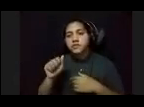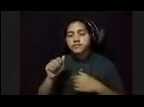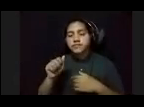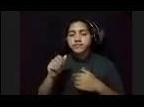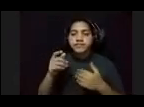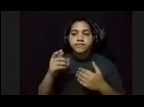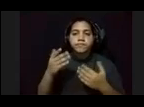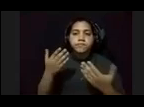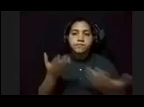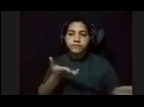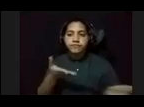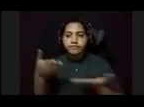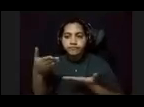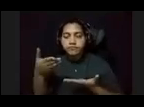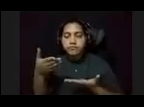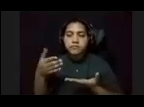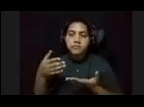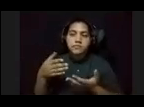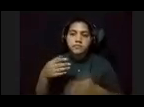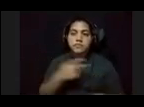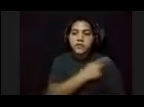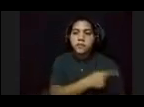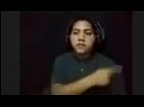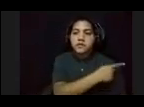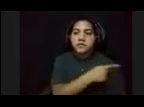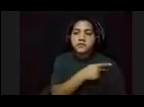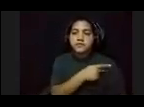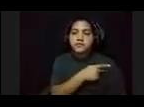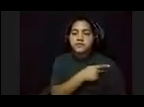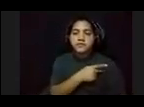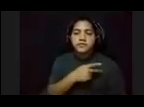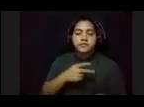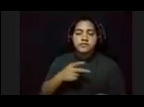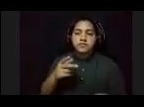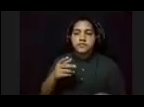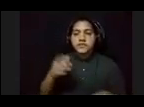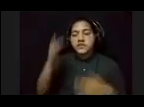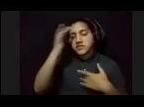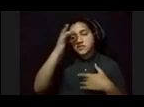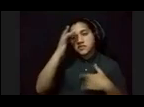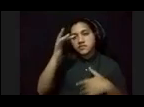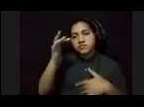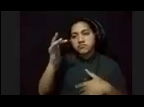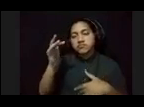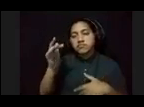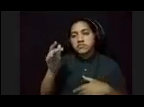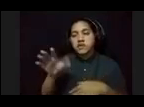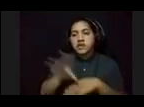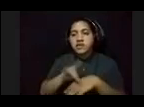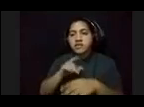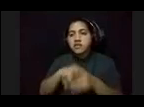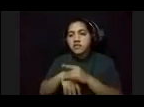a pacientes valorosos y atacados, ¿verdad? De otras enfermedades contagiosas.